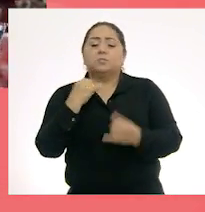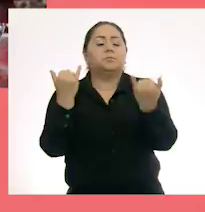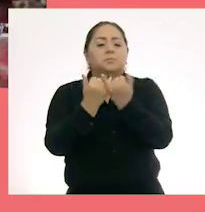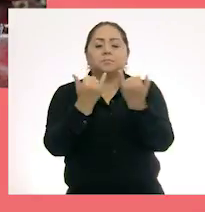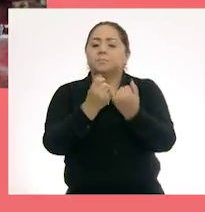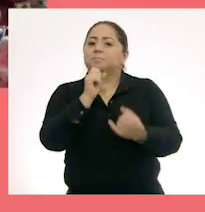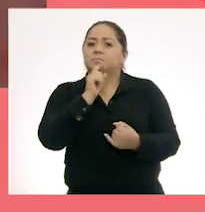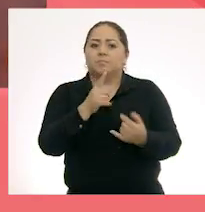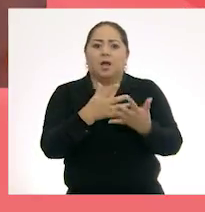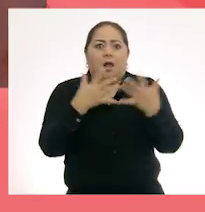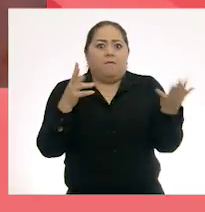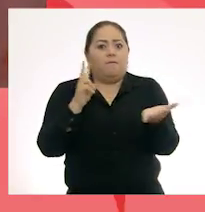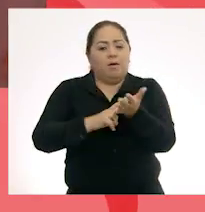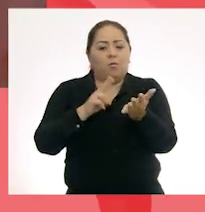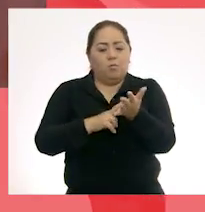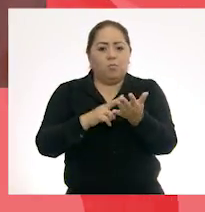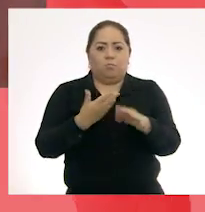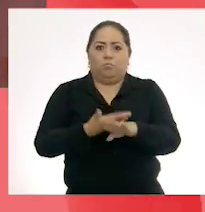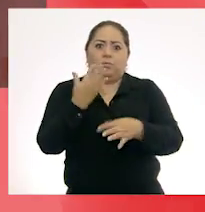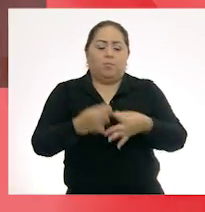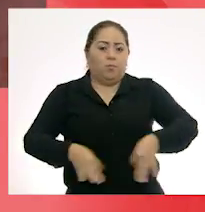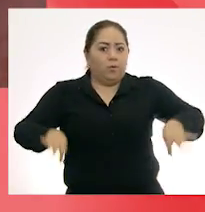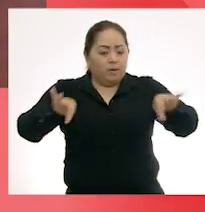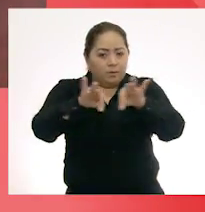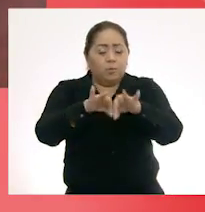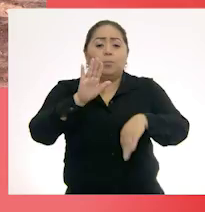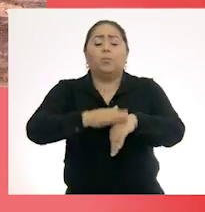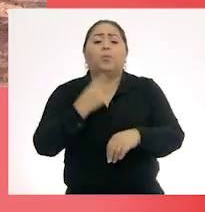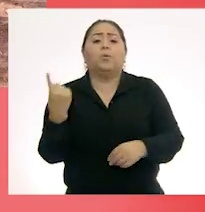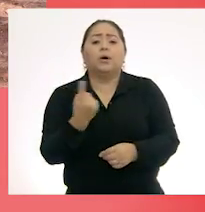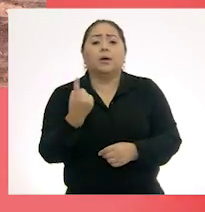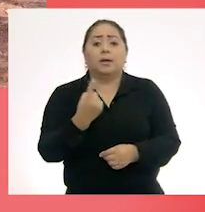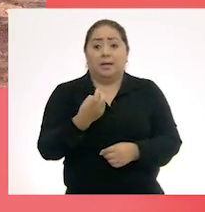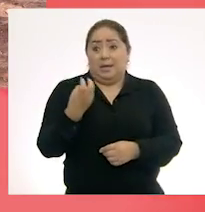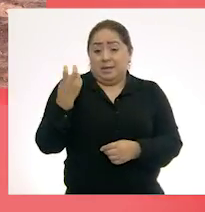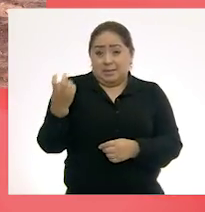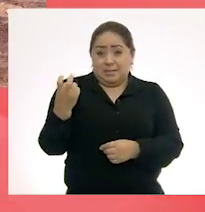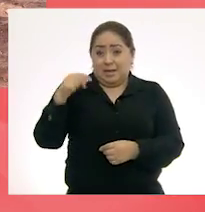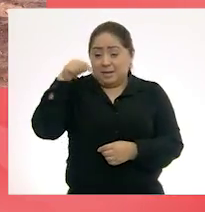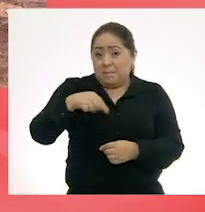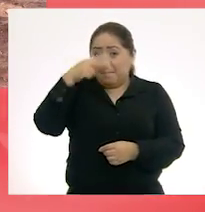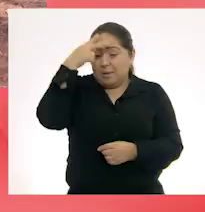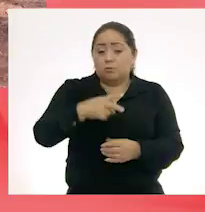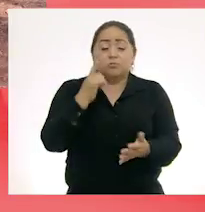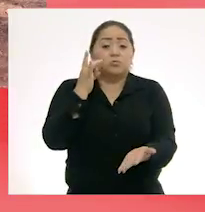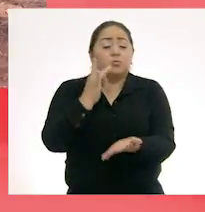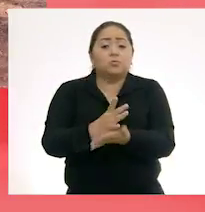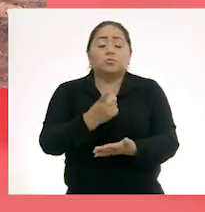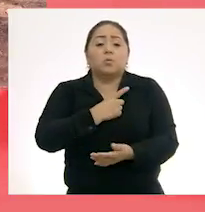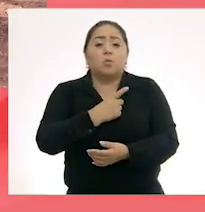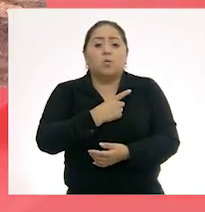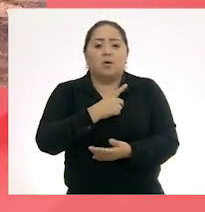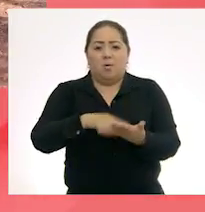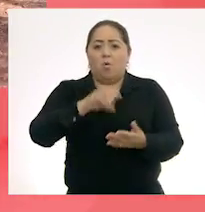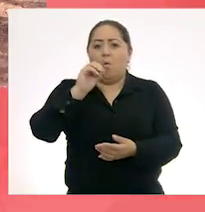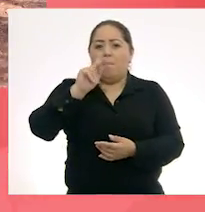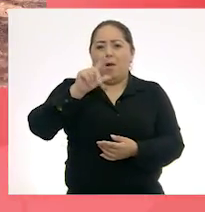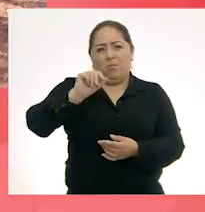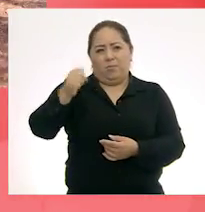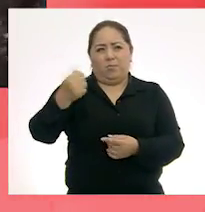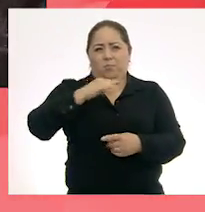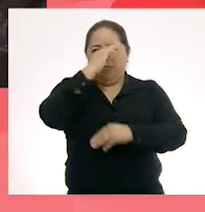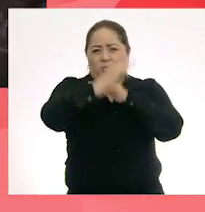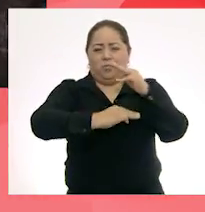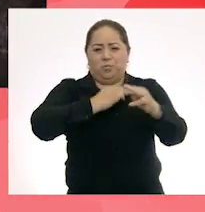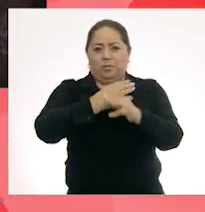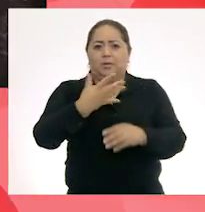tienen un gran valor, es un valor muy importante porque en este caso en México, solamente hablando que hay ópalos en otras partes del